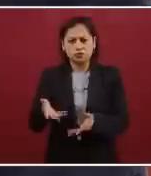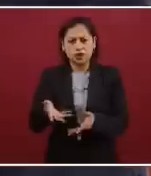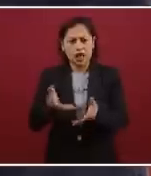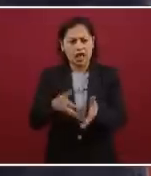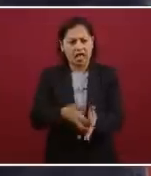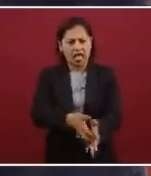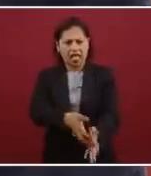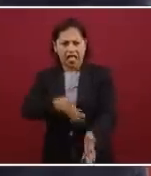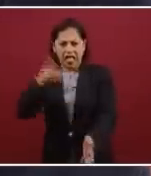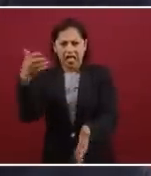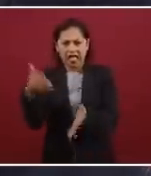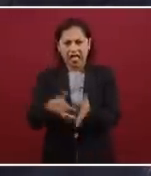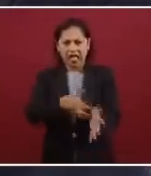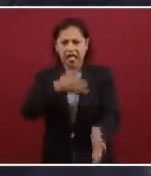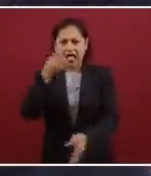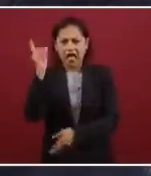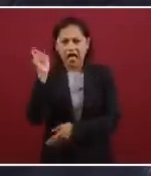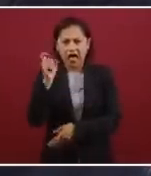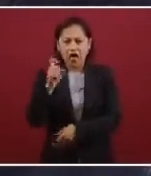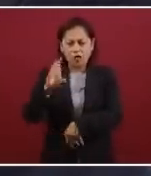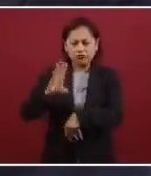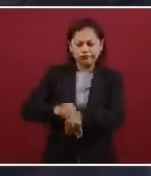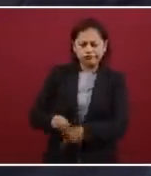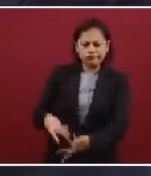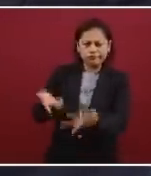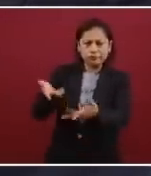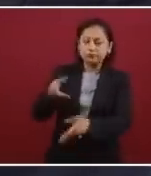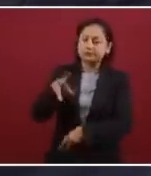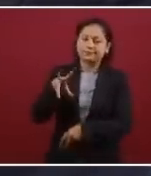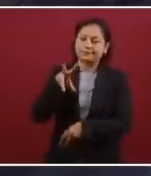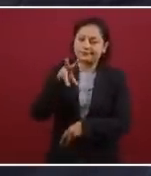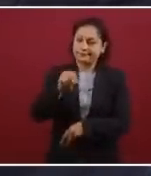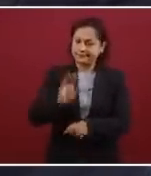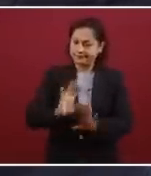irracional del agua, e incluso